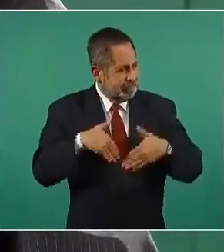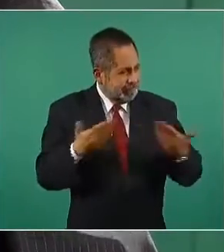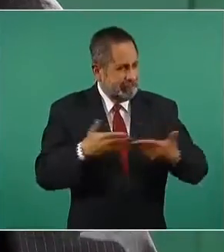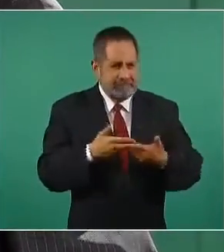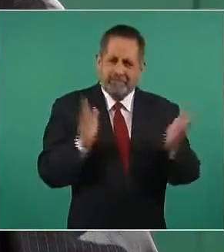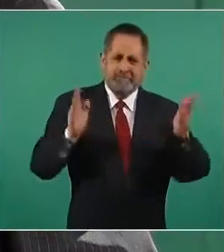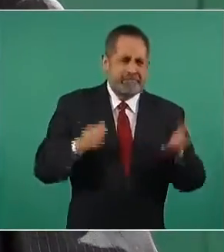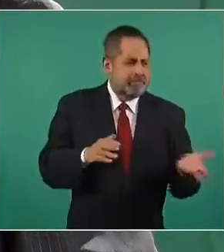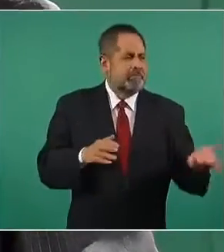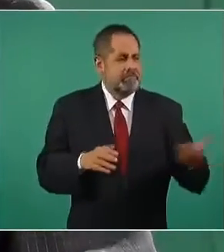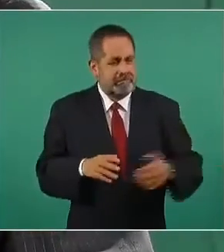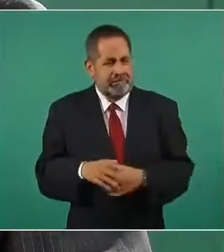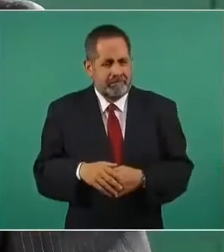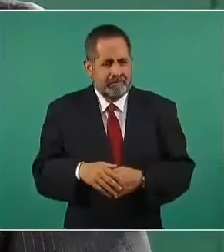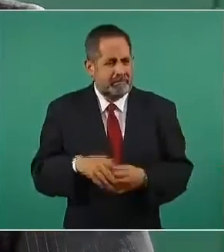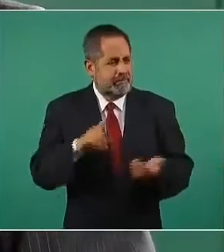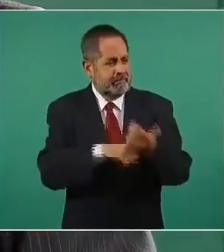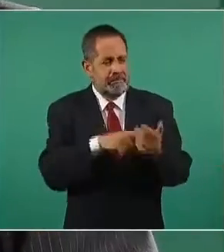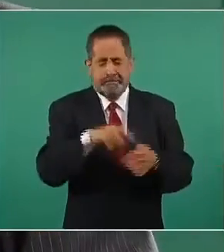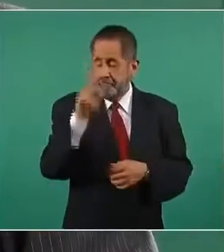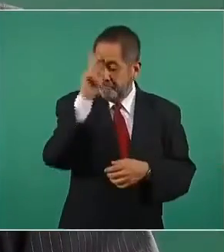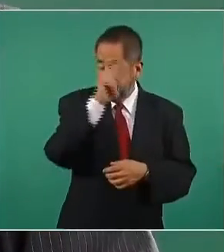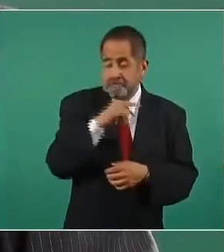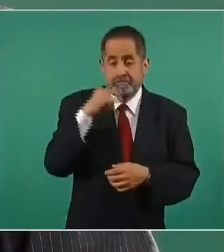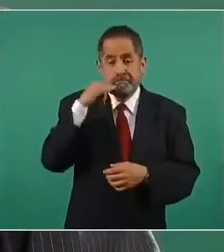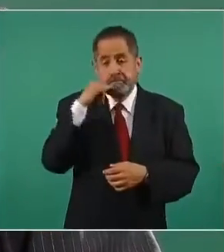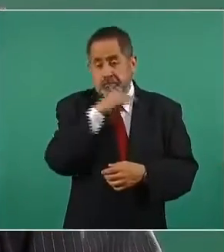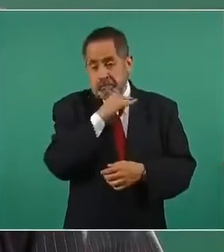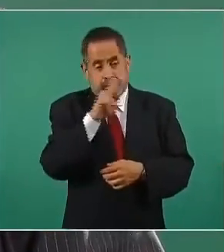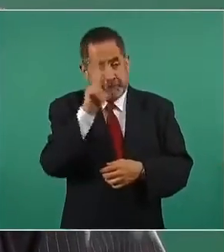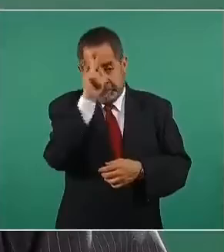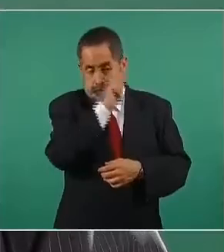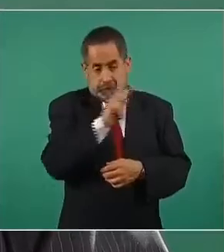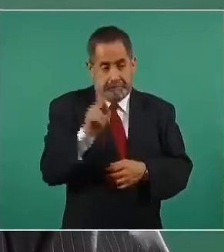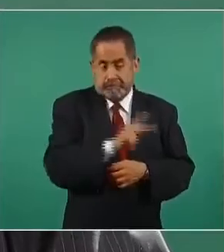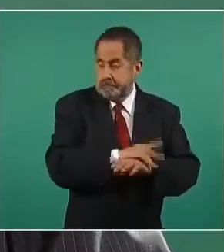Porque es peor esa hipocresía.